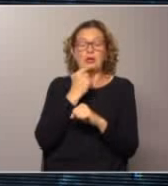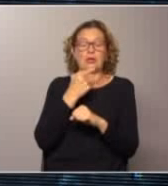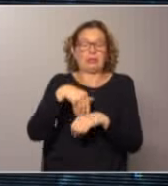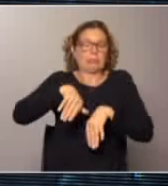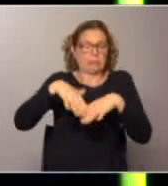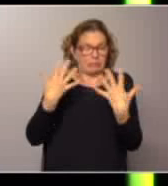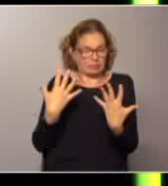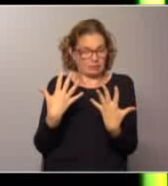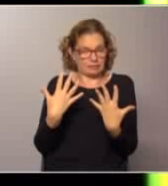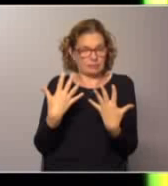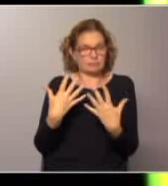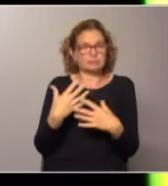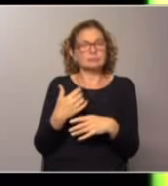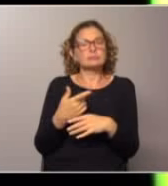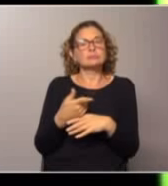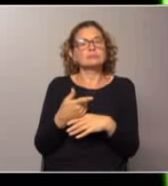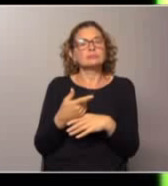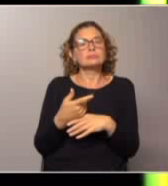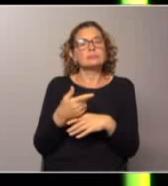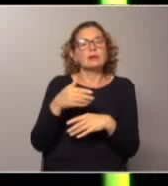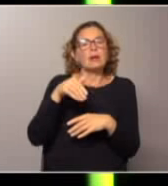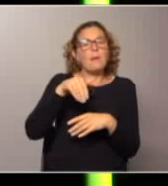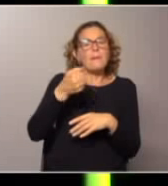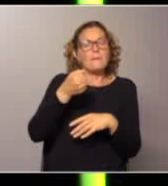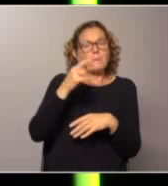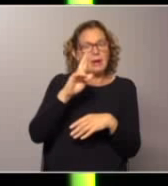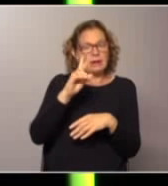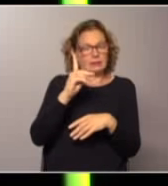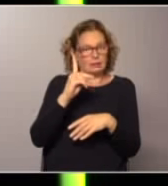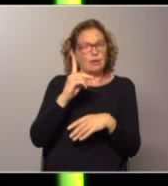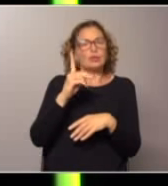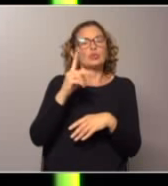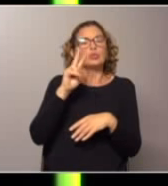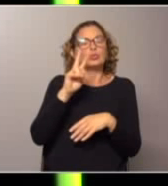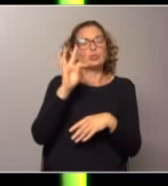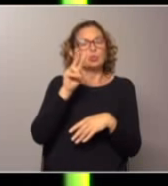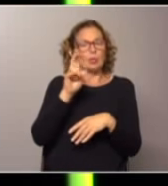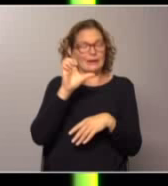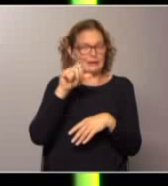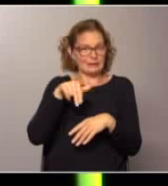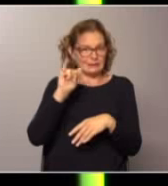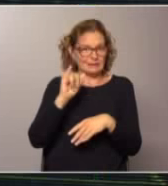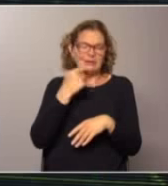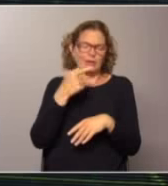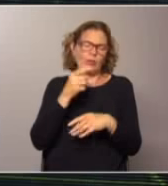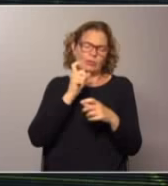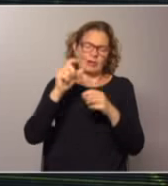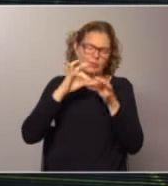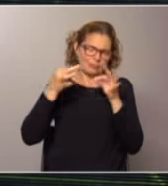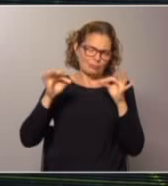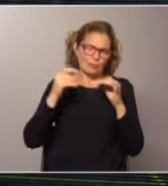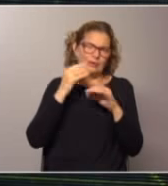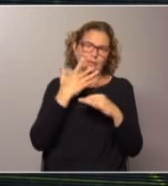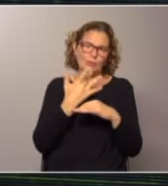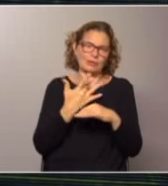pero hay mark twain dijo hermosas frases y una vez que es más fácil engañar a la gente que convencerlo de que